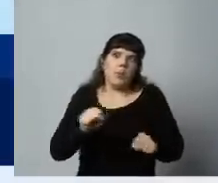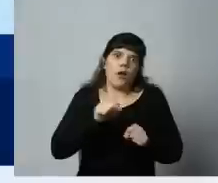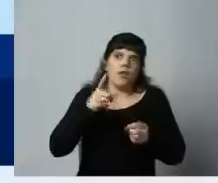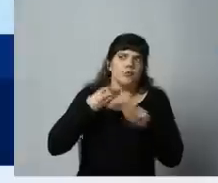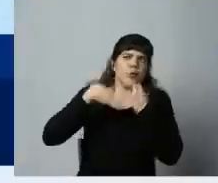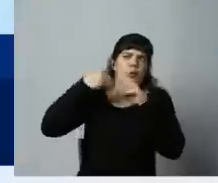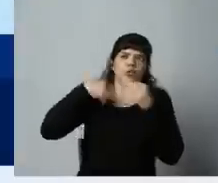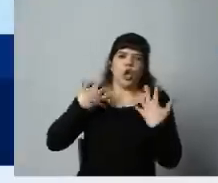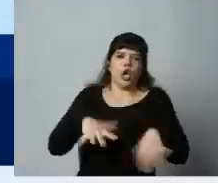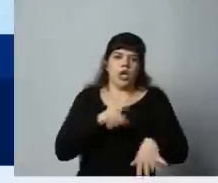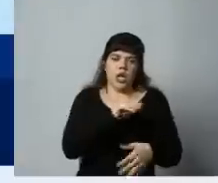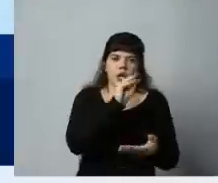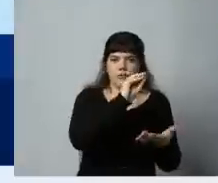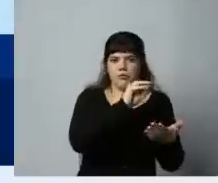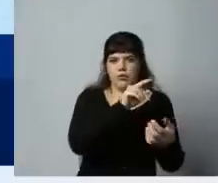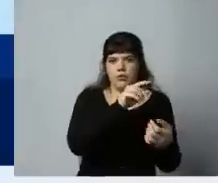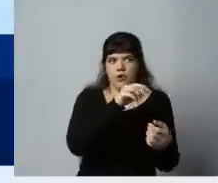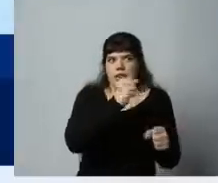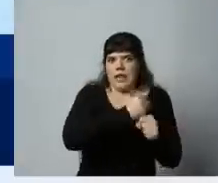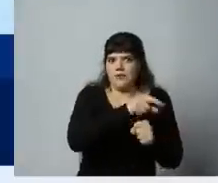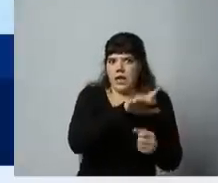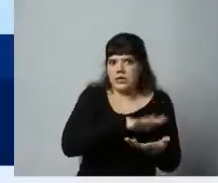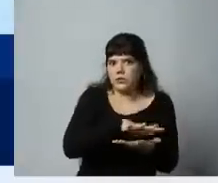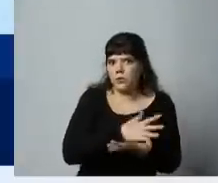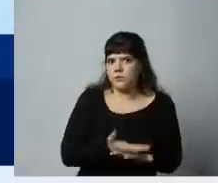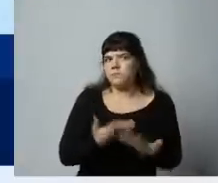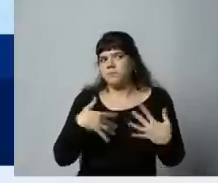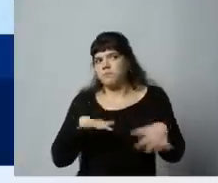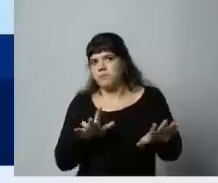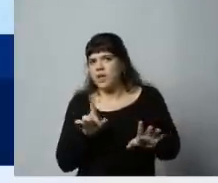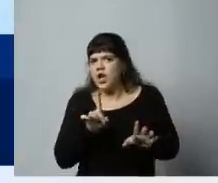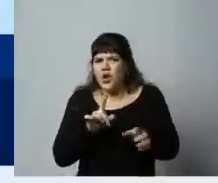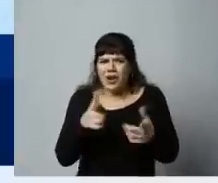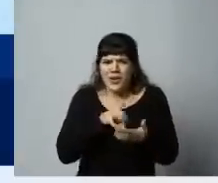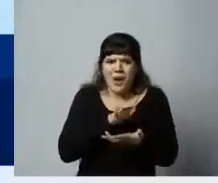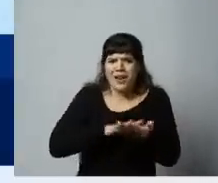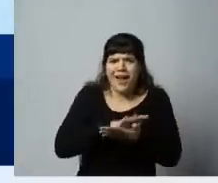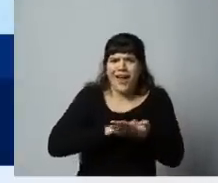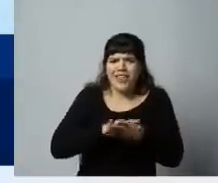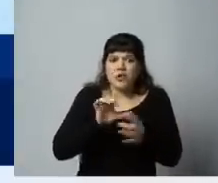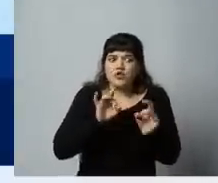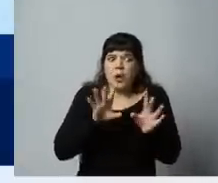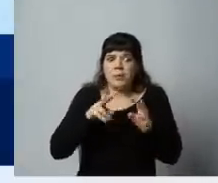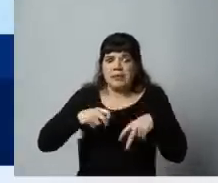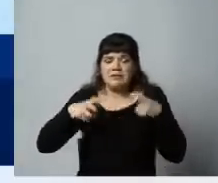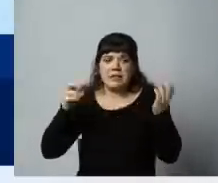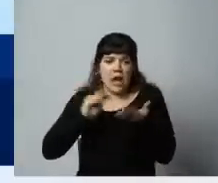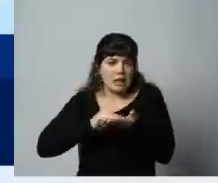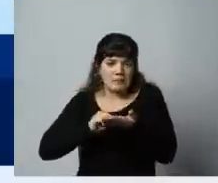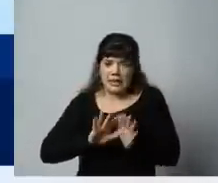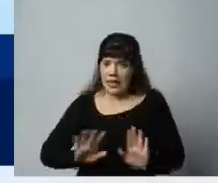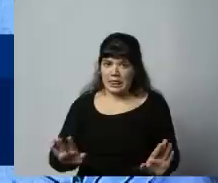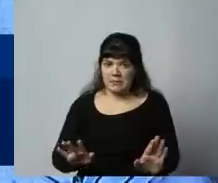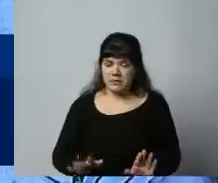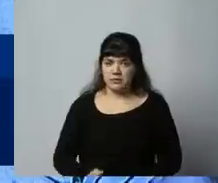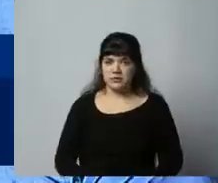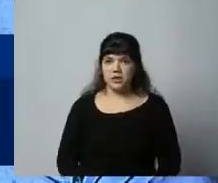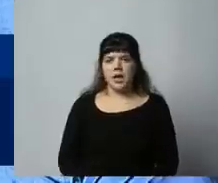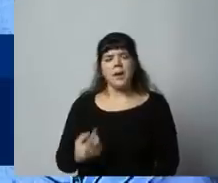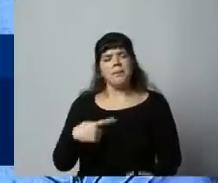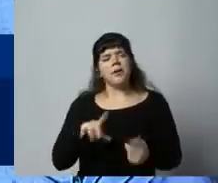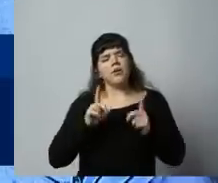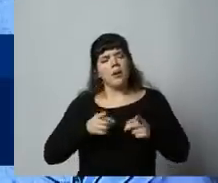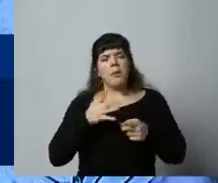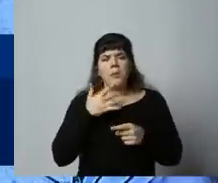de participar es Sencillamente una ni siquiera se abría un sumario se inició una una investigación igual Perdóname sol